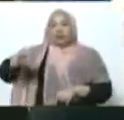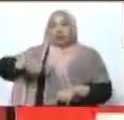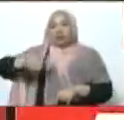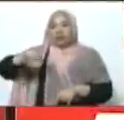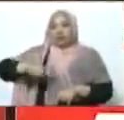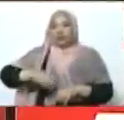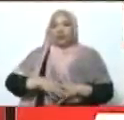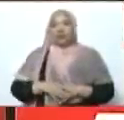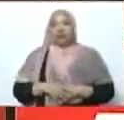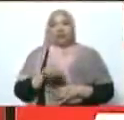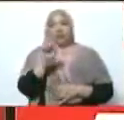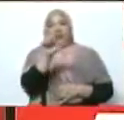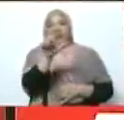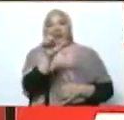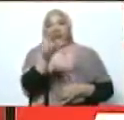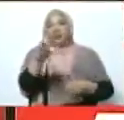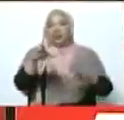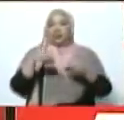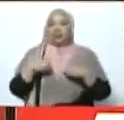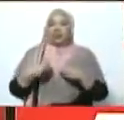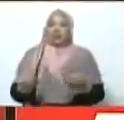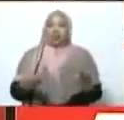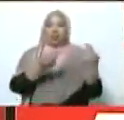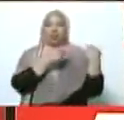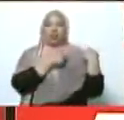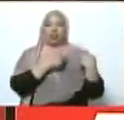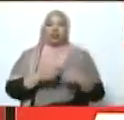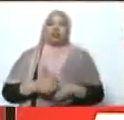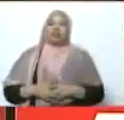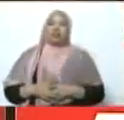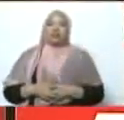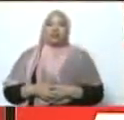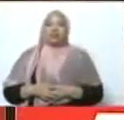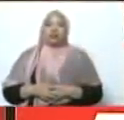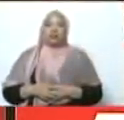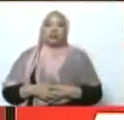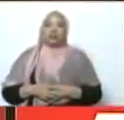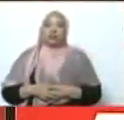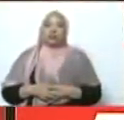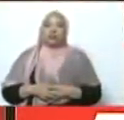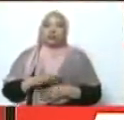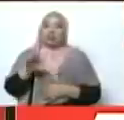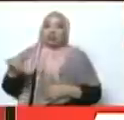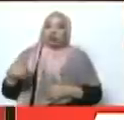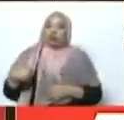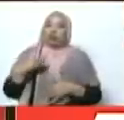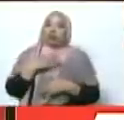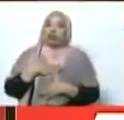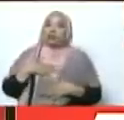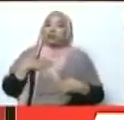aquí, que también había asumido una responsabilidad dentro del partido. Nosotros nos sentimos,